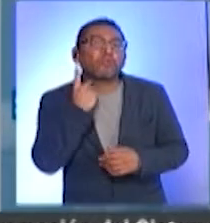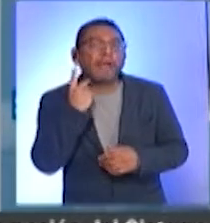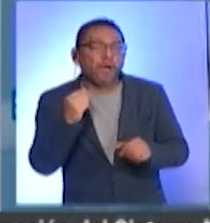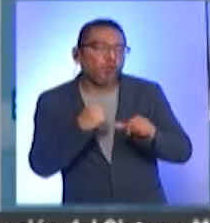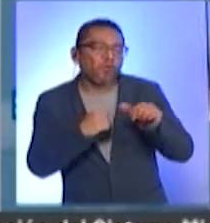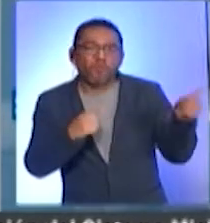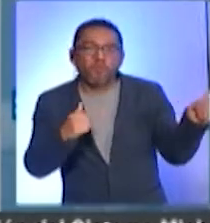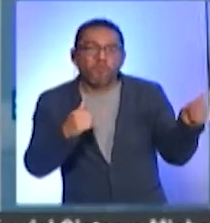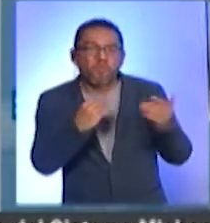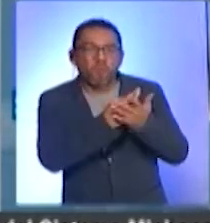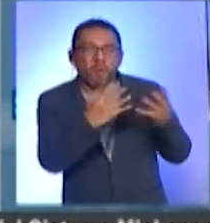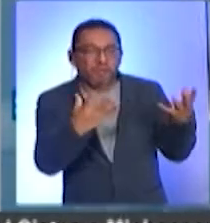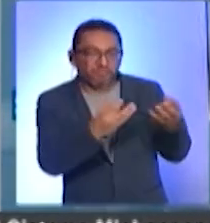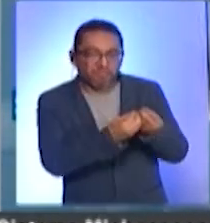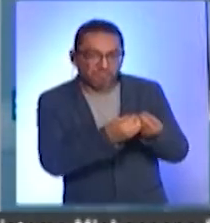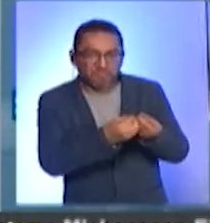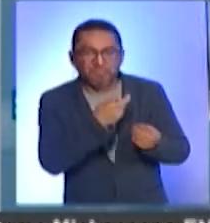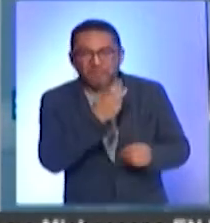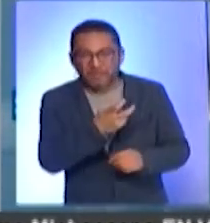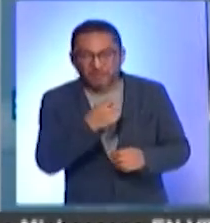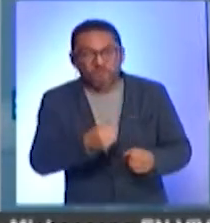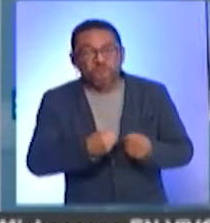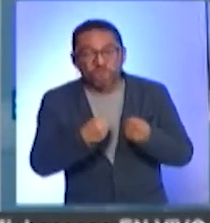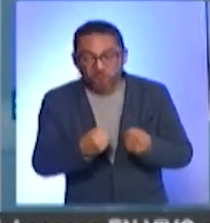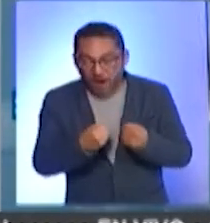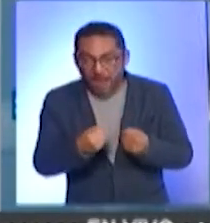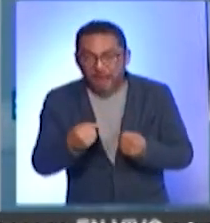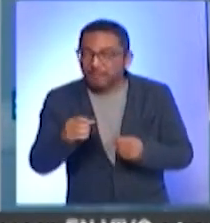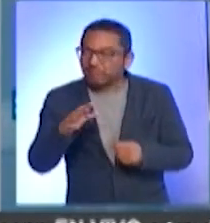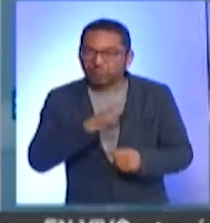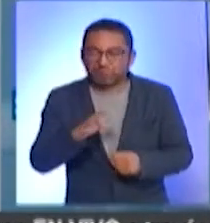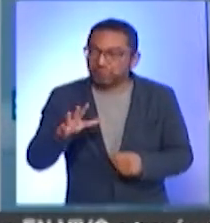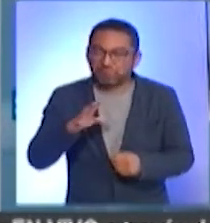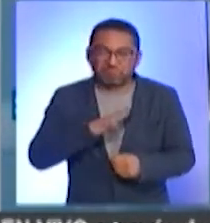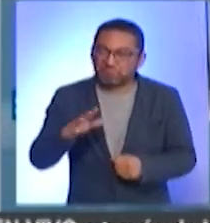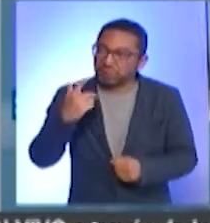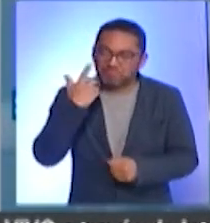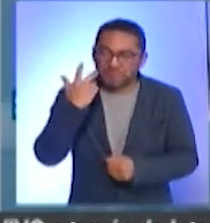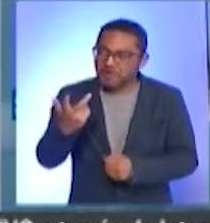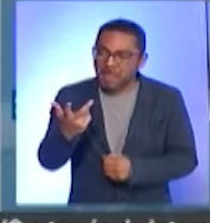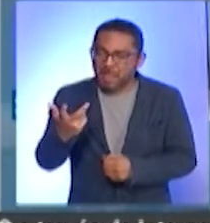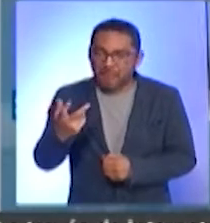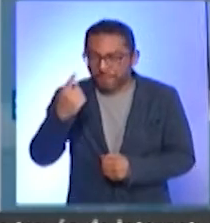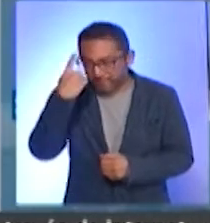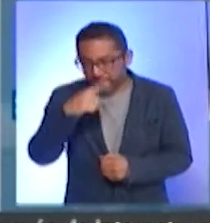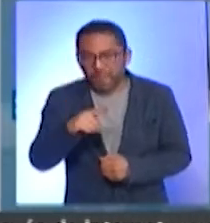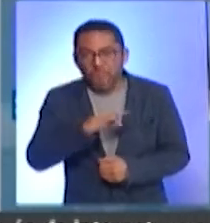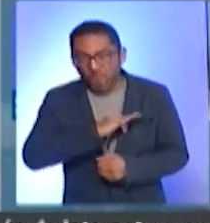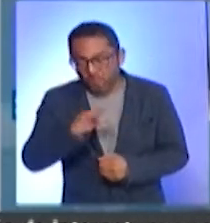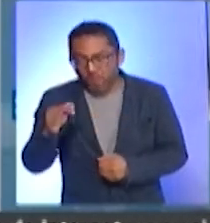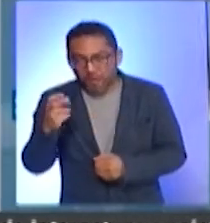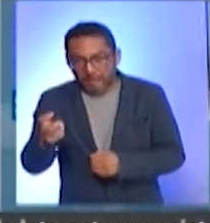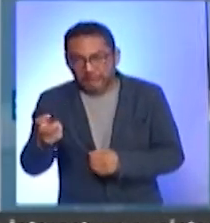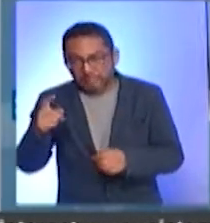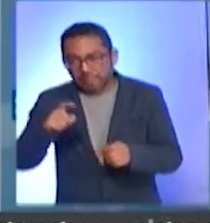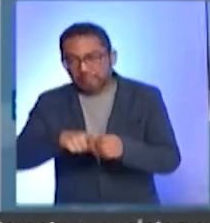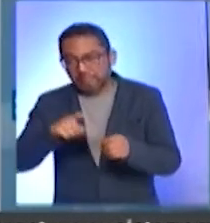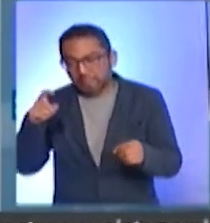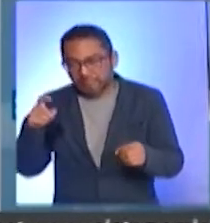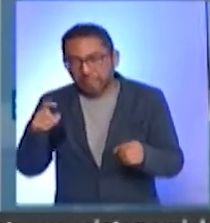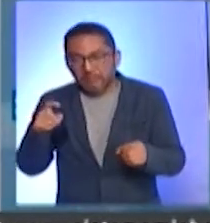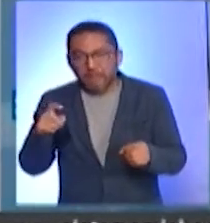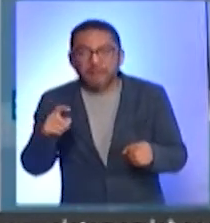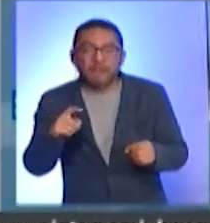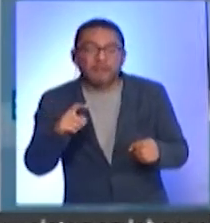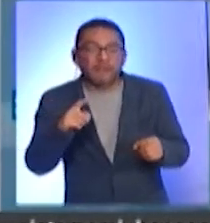pues ha sido lo suficientemente fuerte para evitar lograr la desincorporación de esos inmuebles